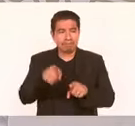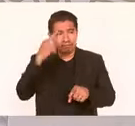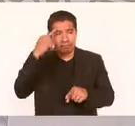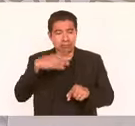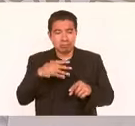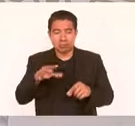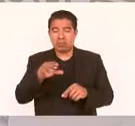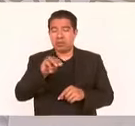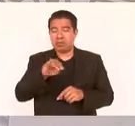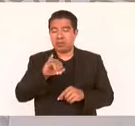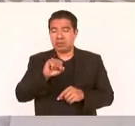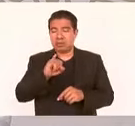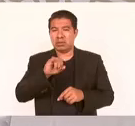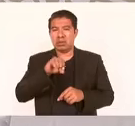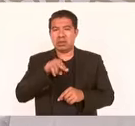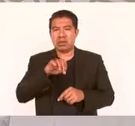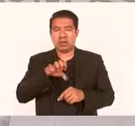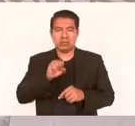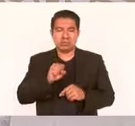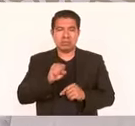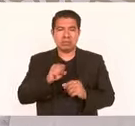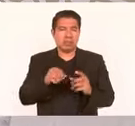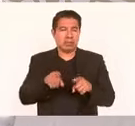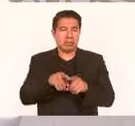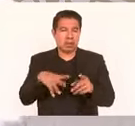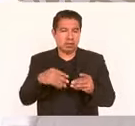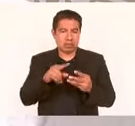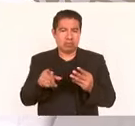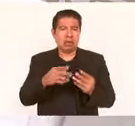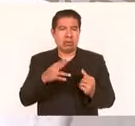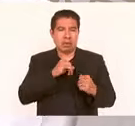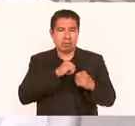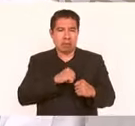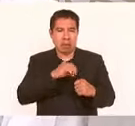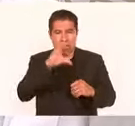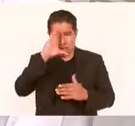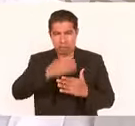misioneros y obispos como